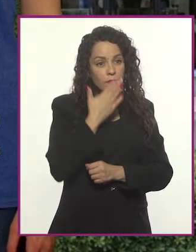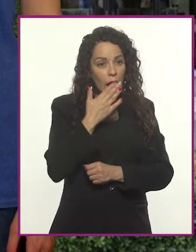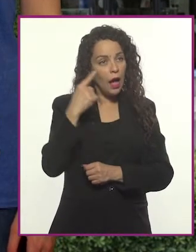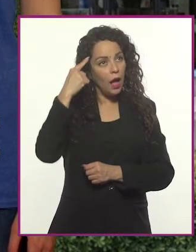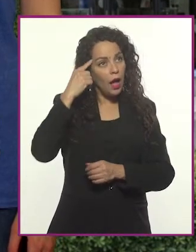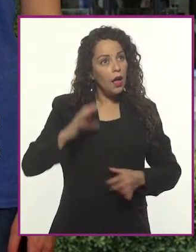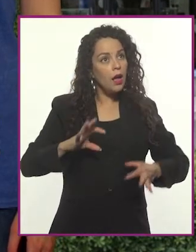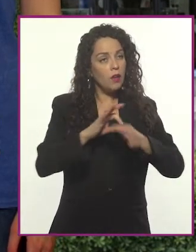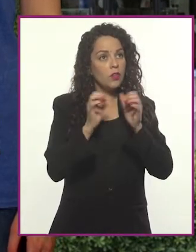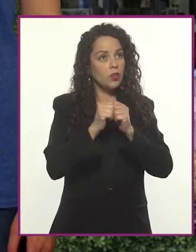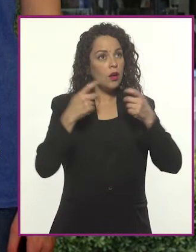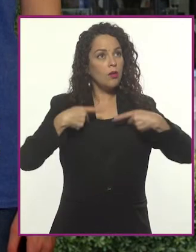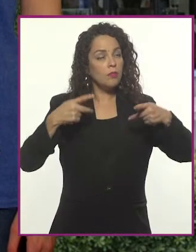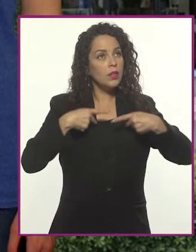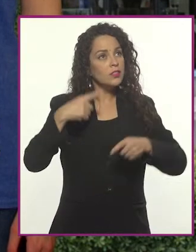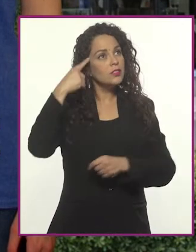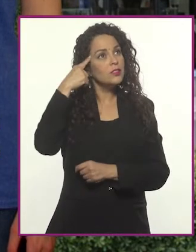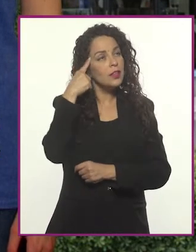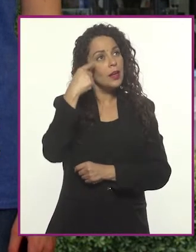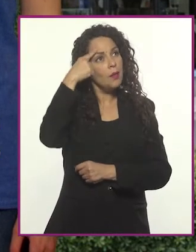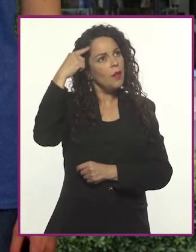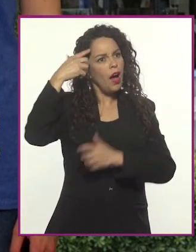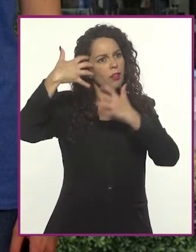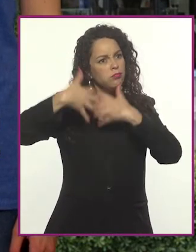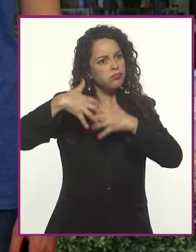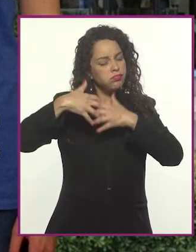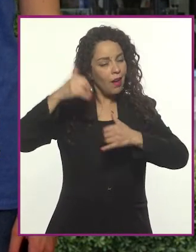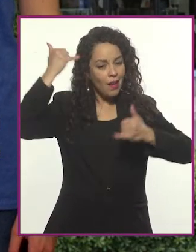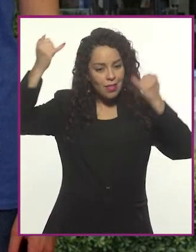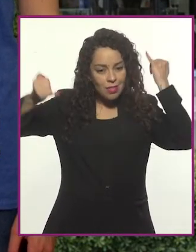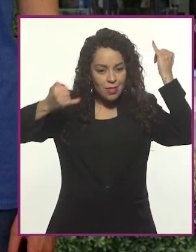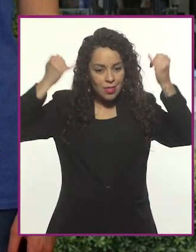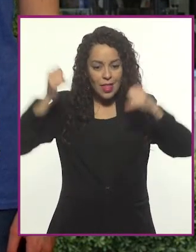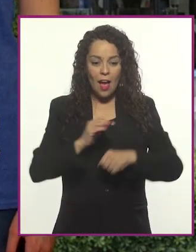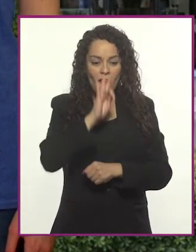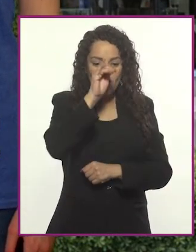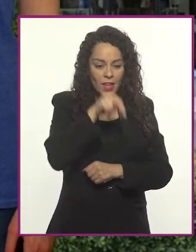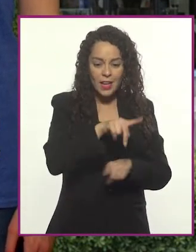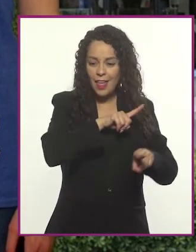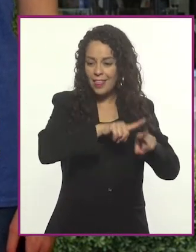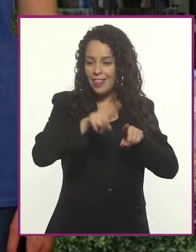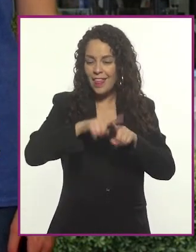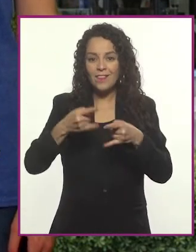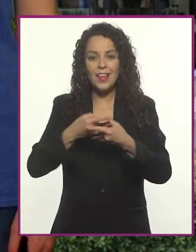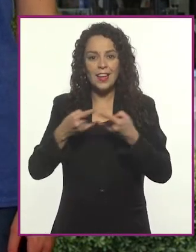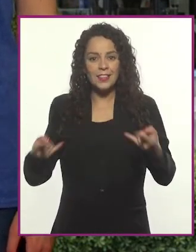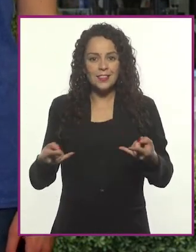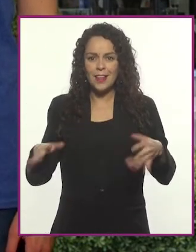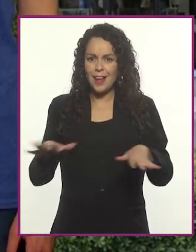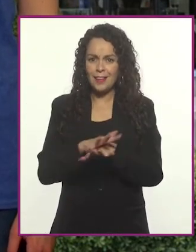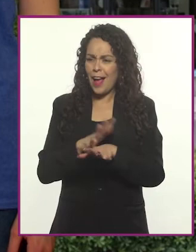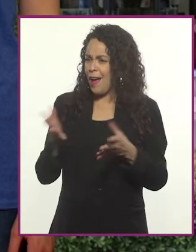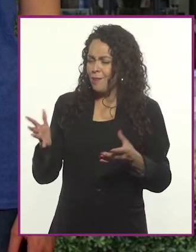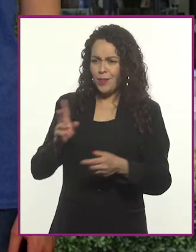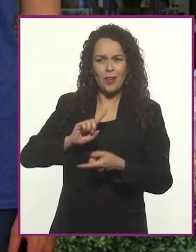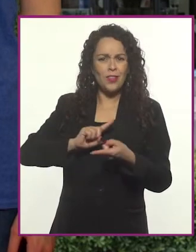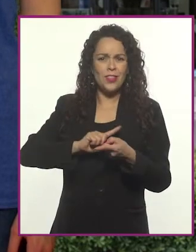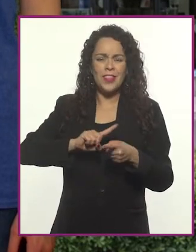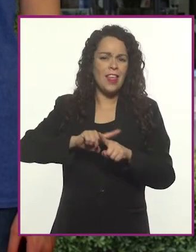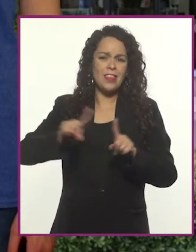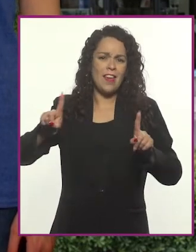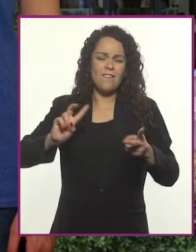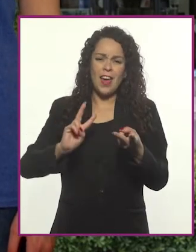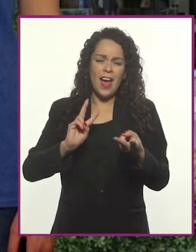del lector. Pon a trabajar su imaginación. Dale un final inesperado a la historia. Una vuelta de tuerca. Construye un